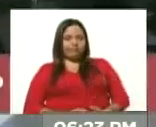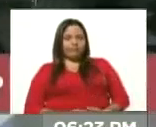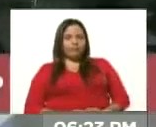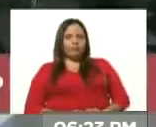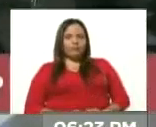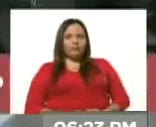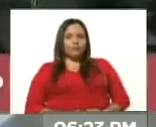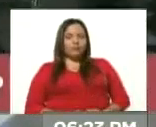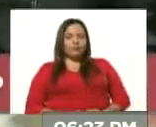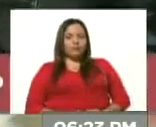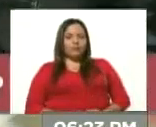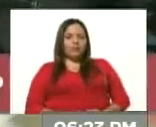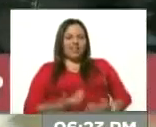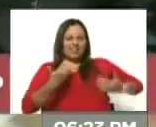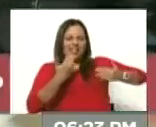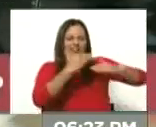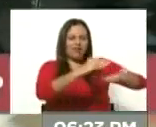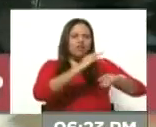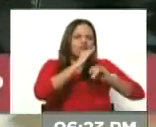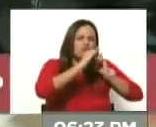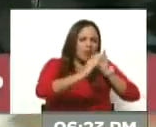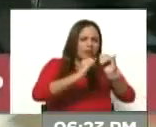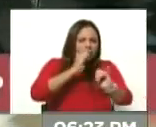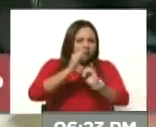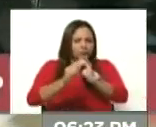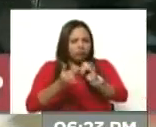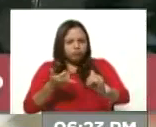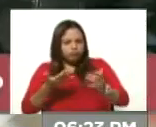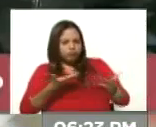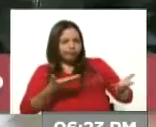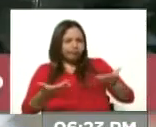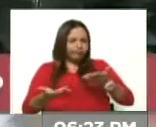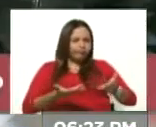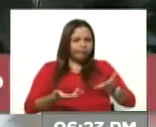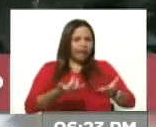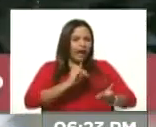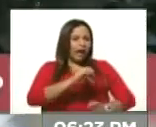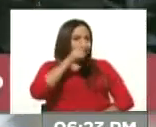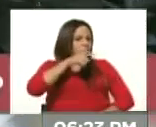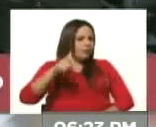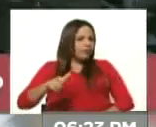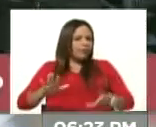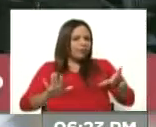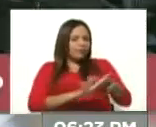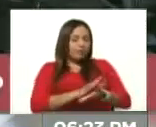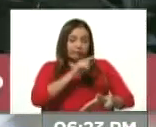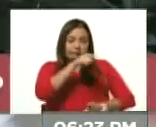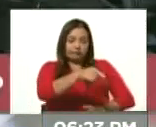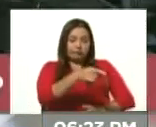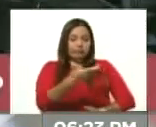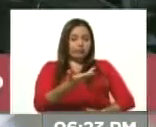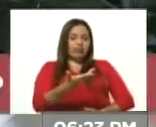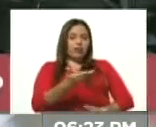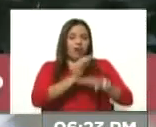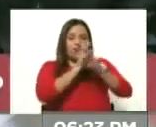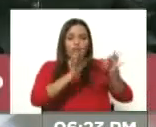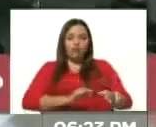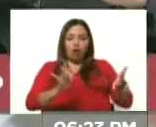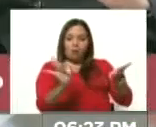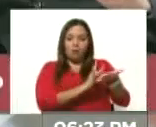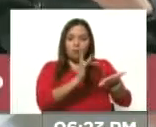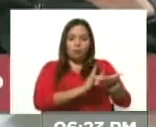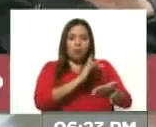todavía los niveles de información que tiene la población sobre está sobre esta plataforma